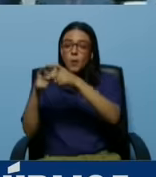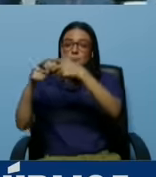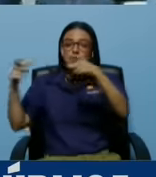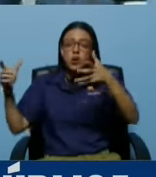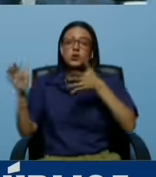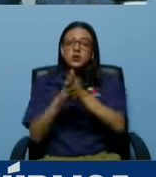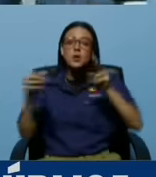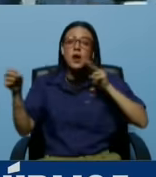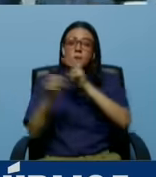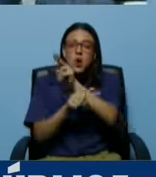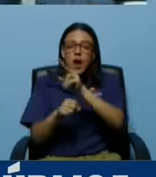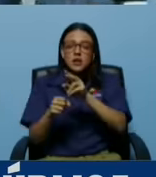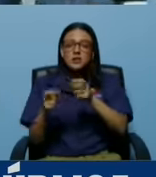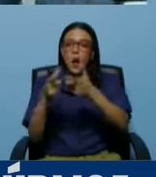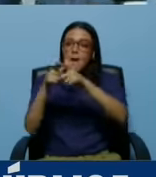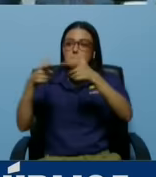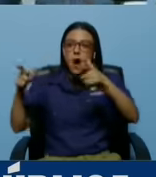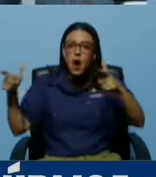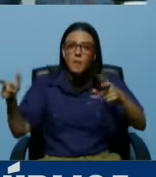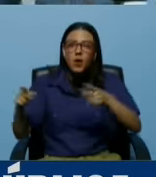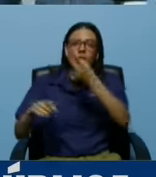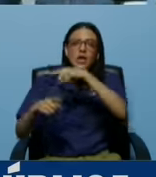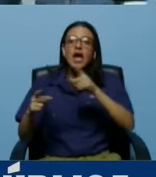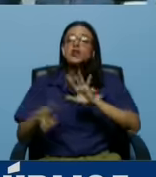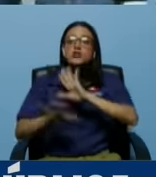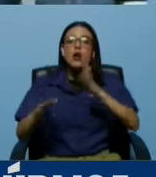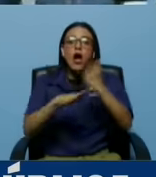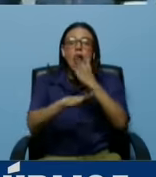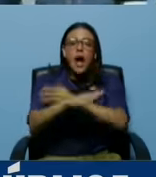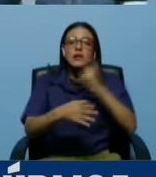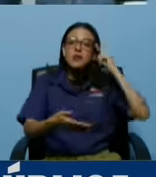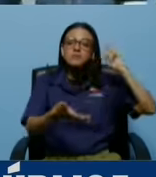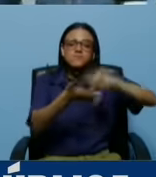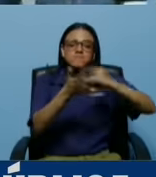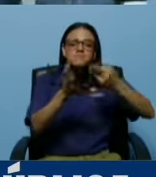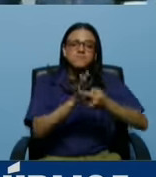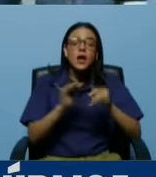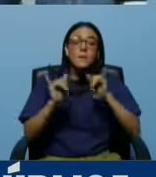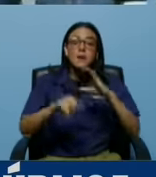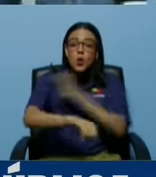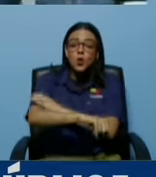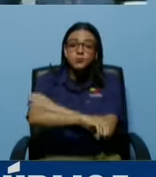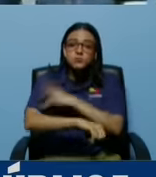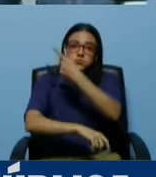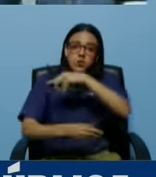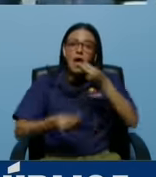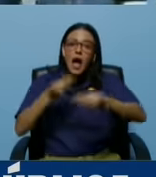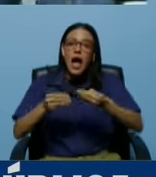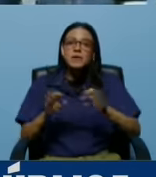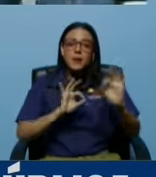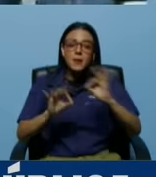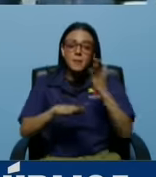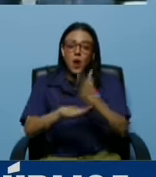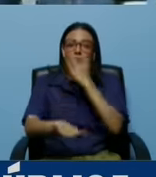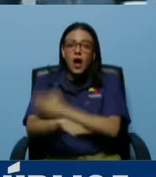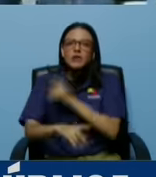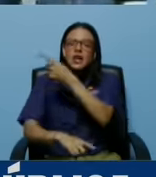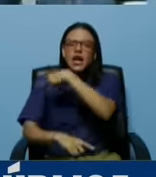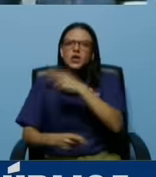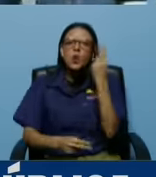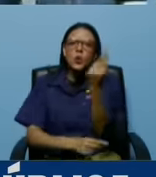se desató, que fue instrumentalizada por los mal llamados comanditos que utilizaron, lo